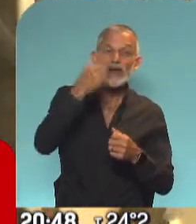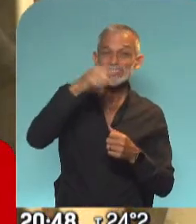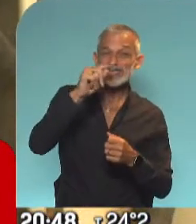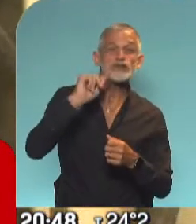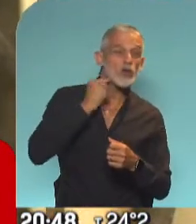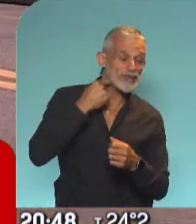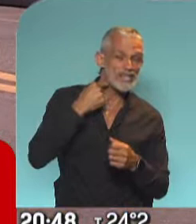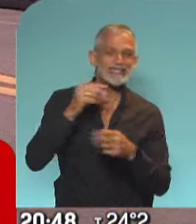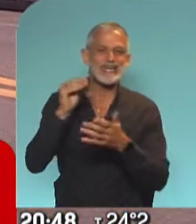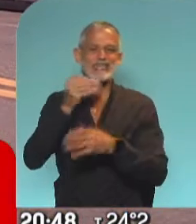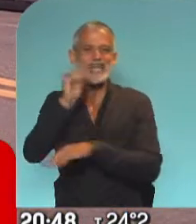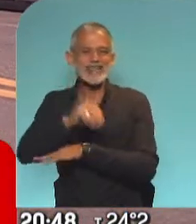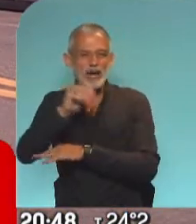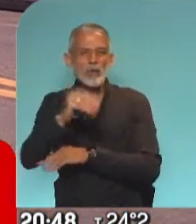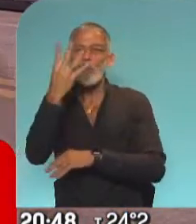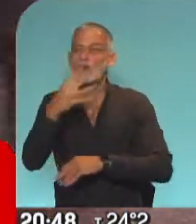113, Santa Cruz